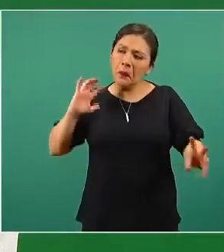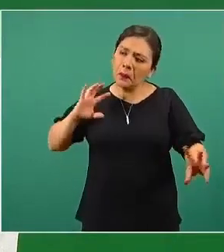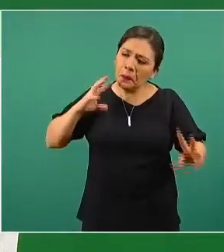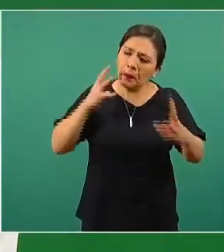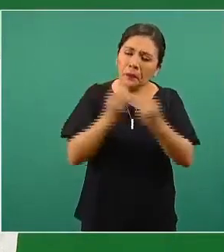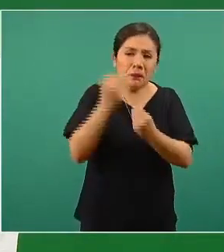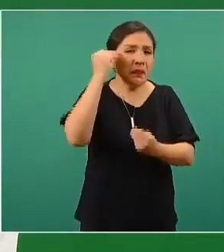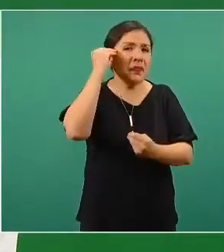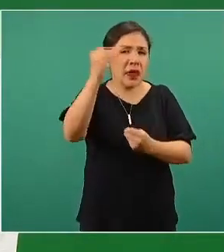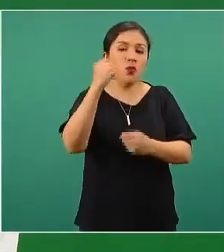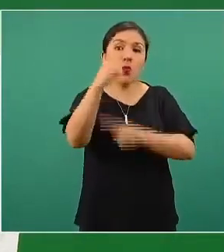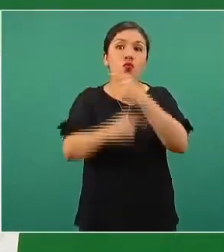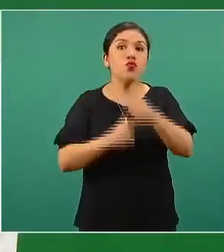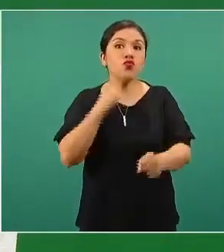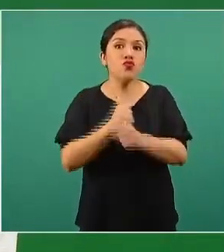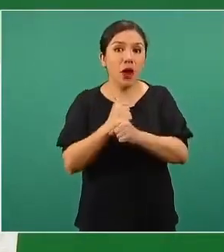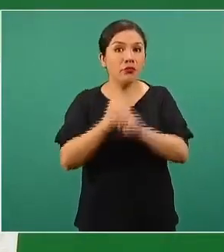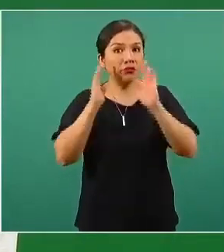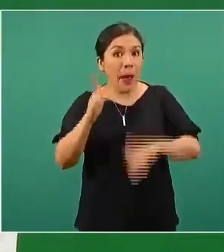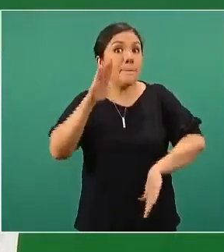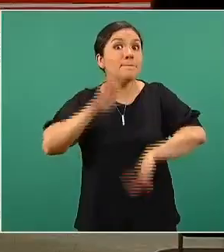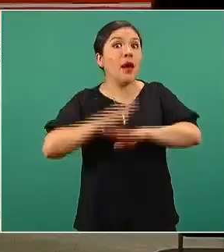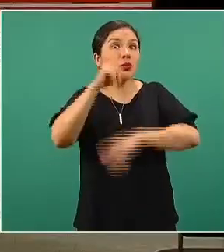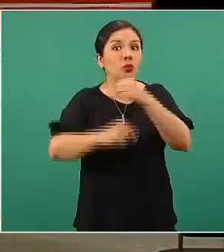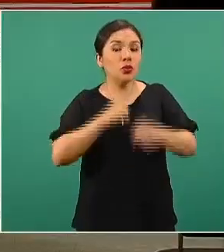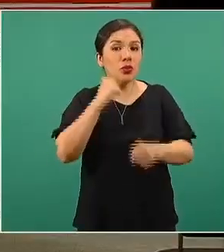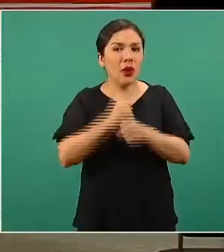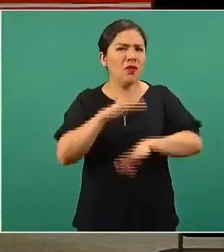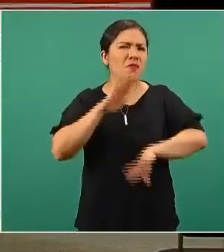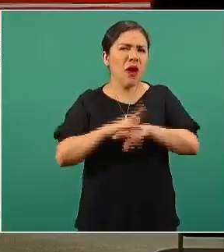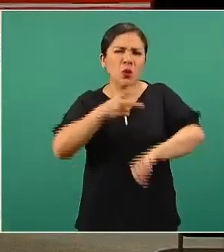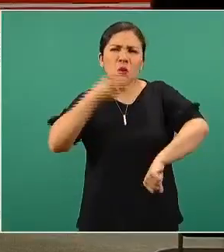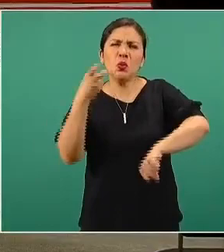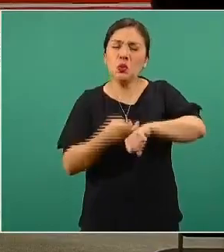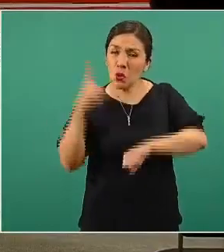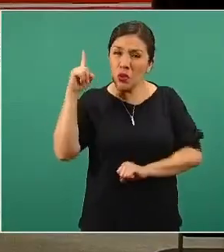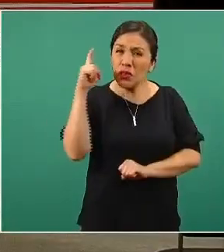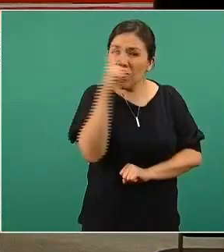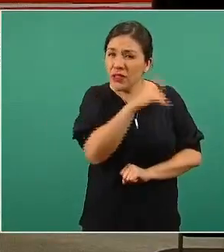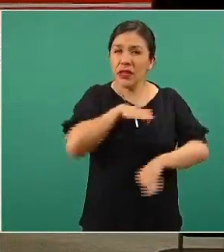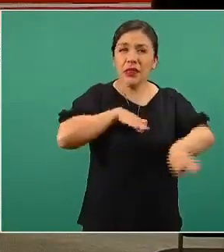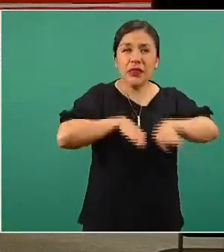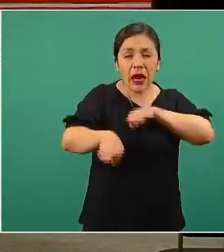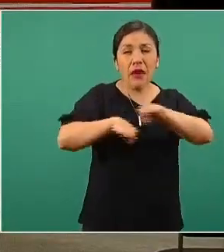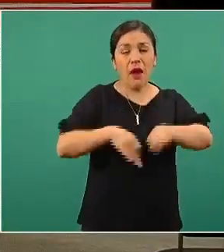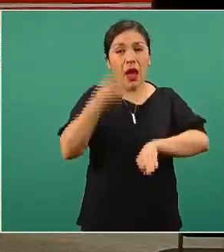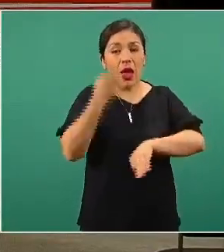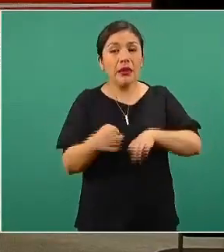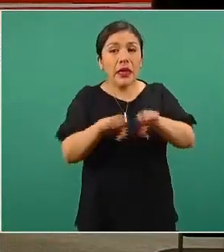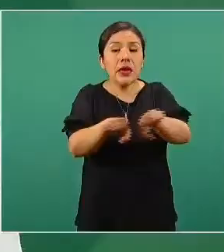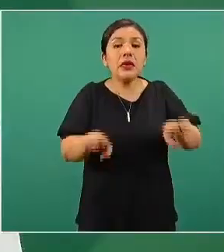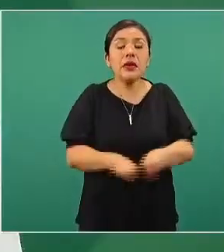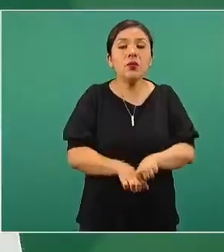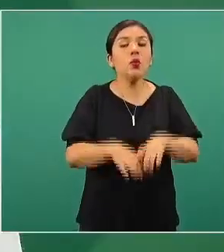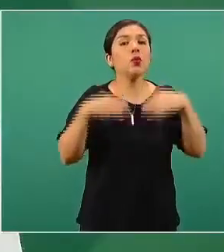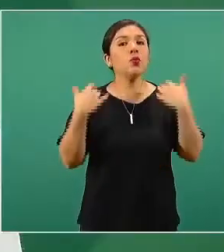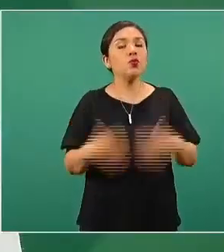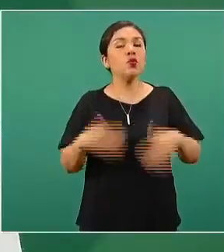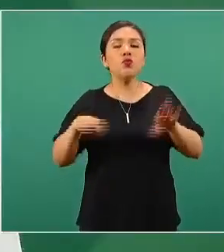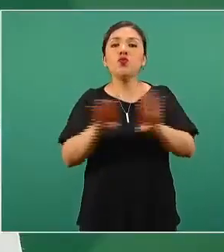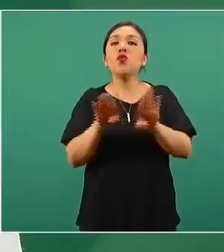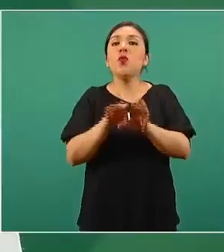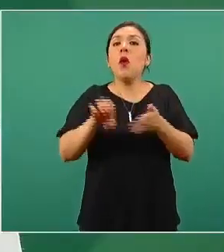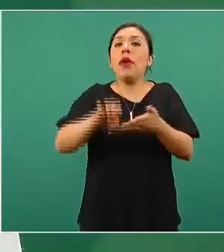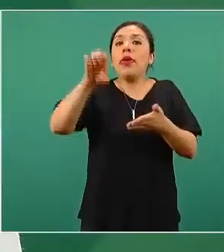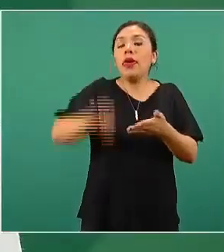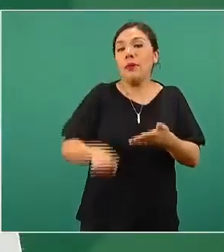todo este año, más de un año intenso, difícil. Este equipo ha sido ejemplar